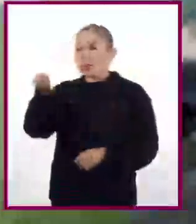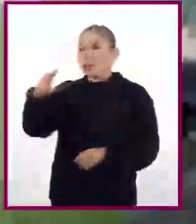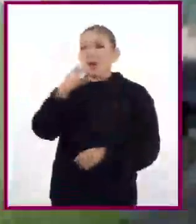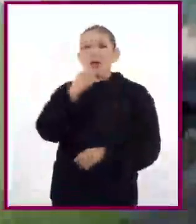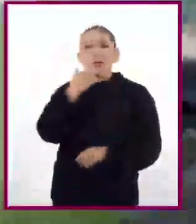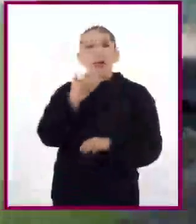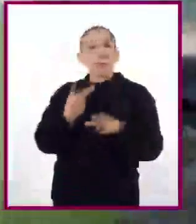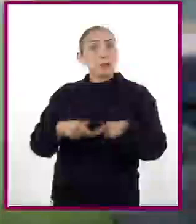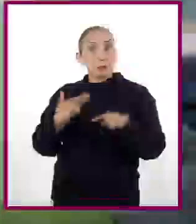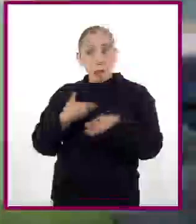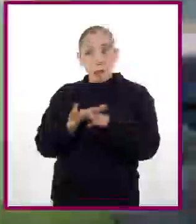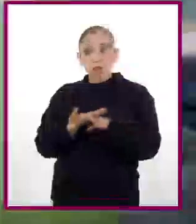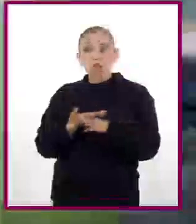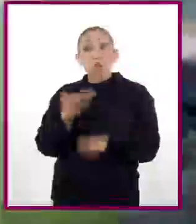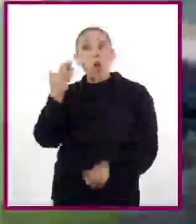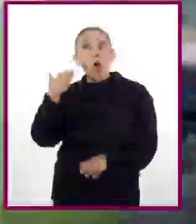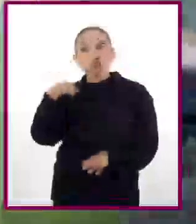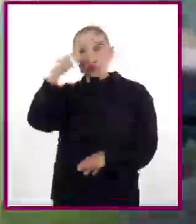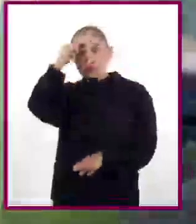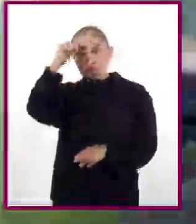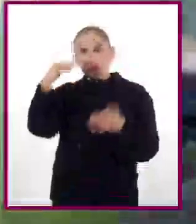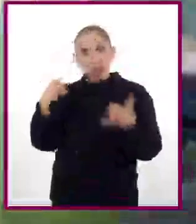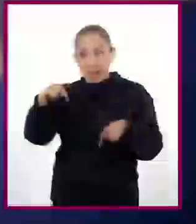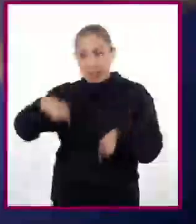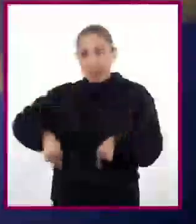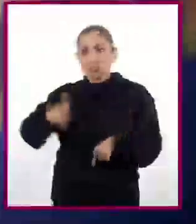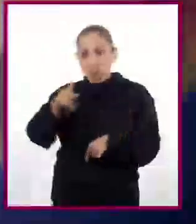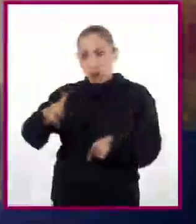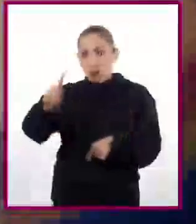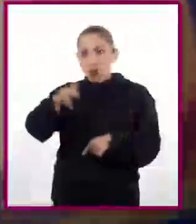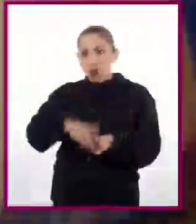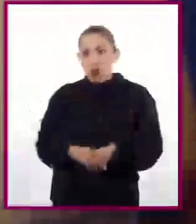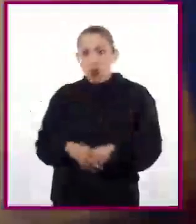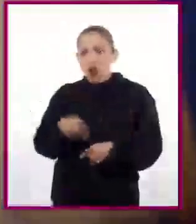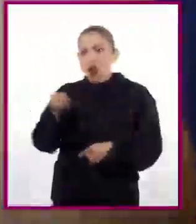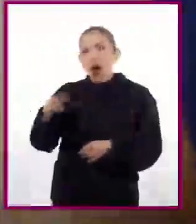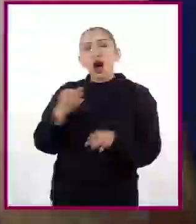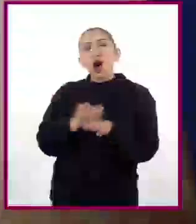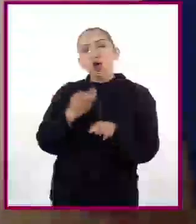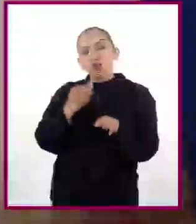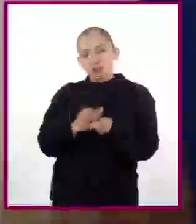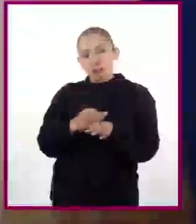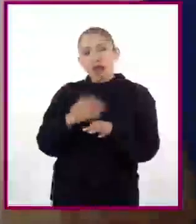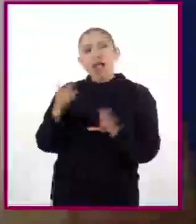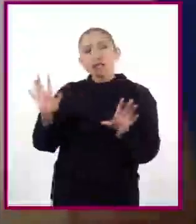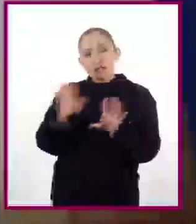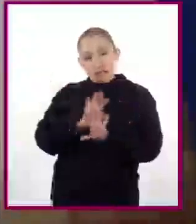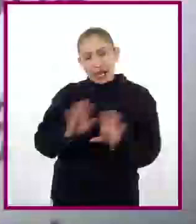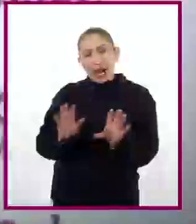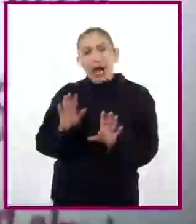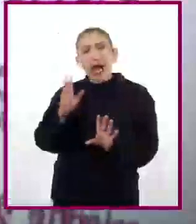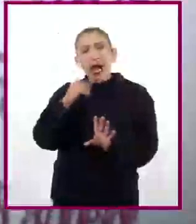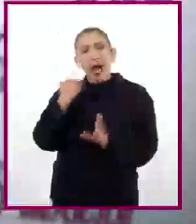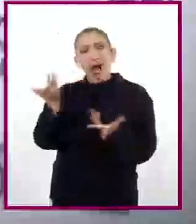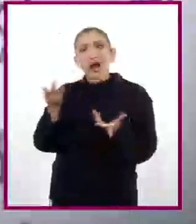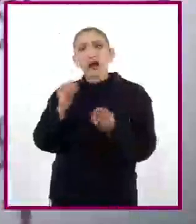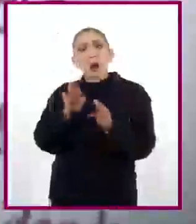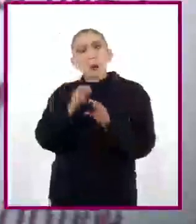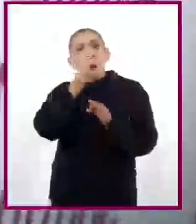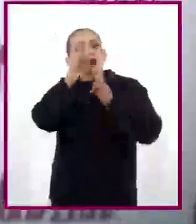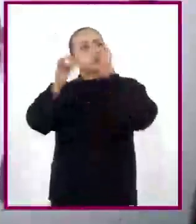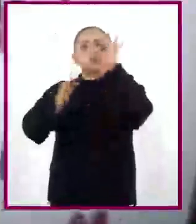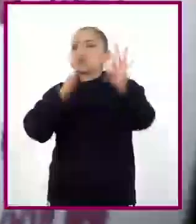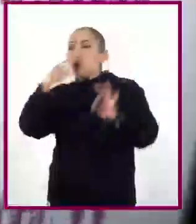una persona bastante inteligente aquí en el pueblo. Hasta ahorita se ha bastante